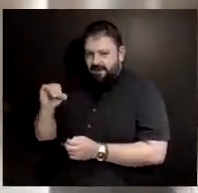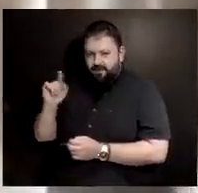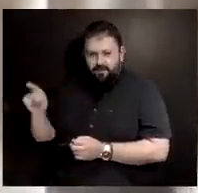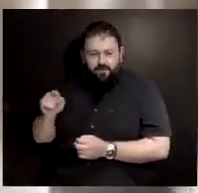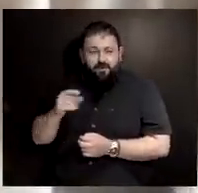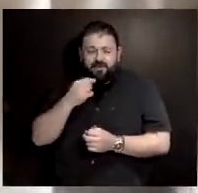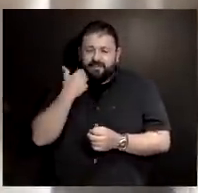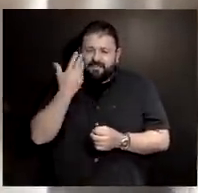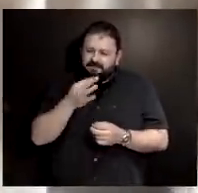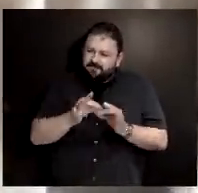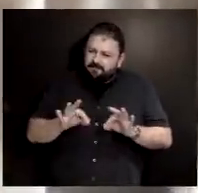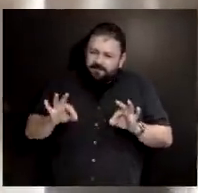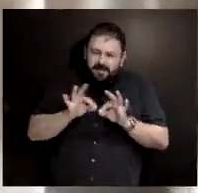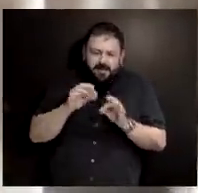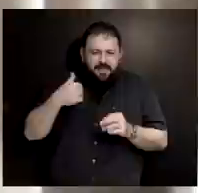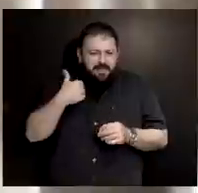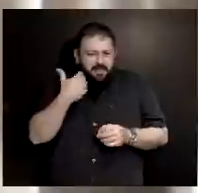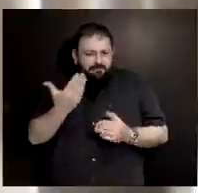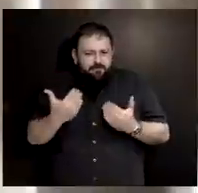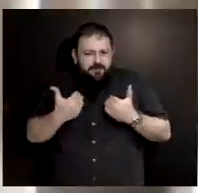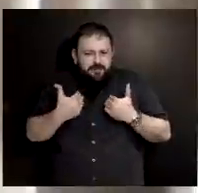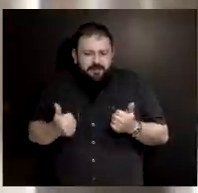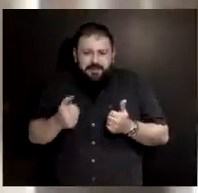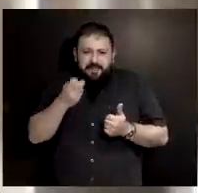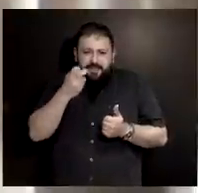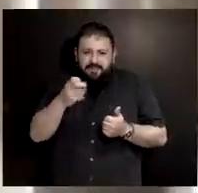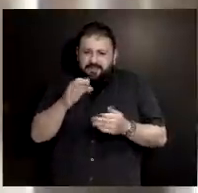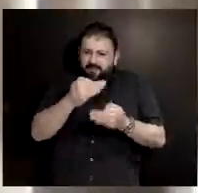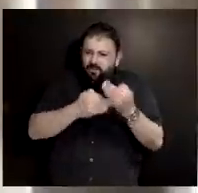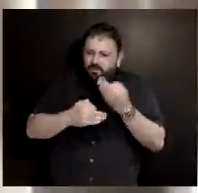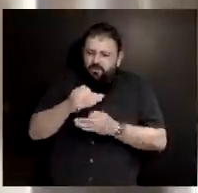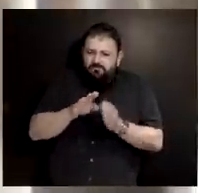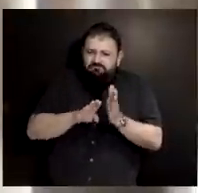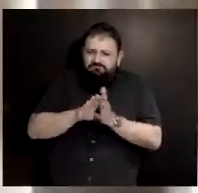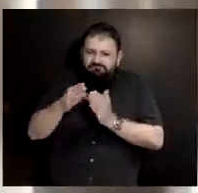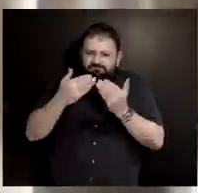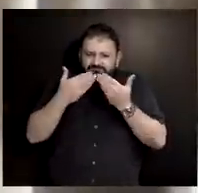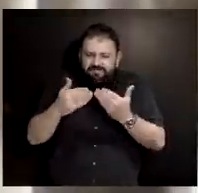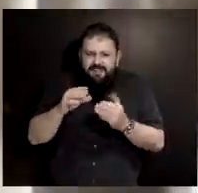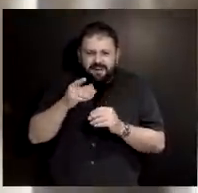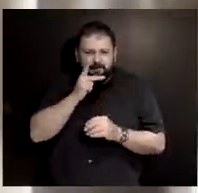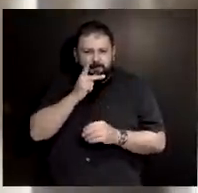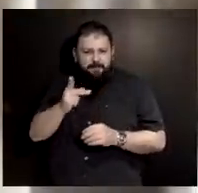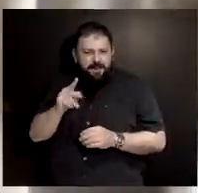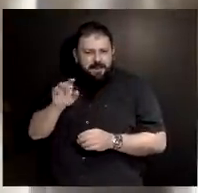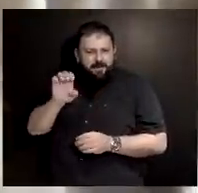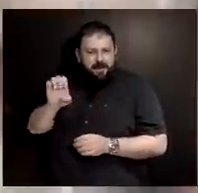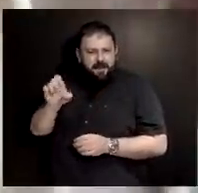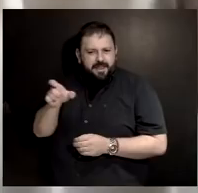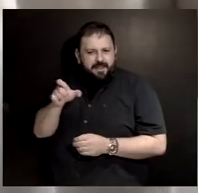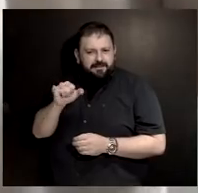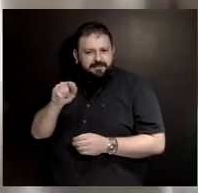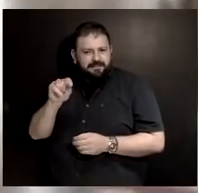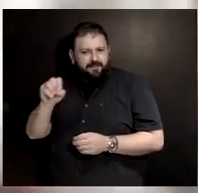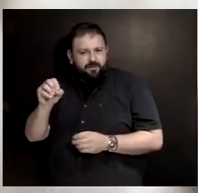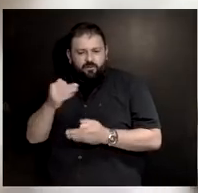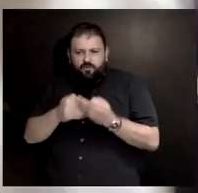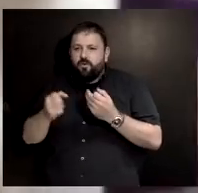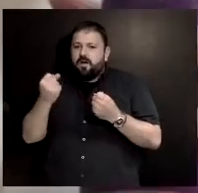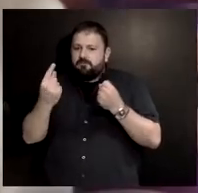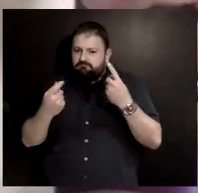que el éxito de estos eventos es de ambas, de todos, de parte de OmniLife, pero también de todos ustedes que han